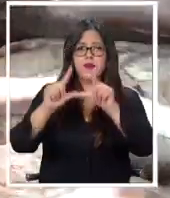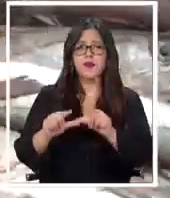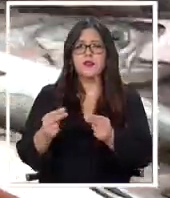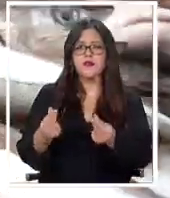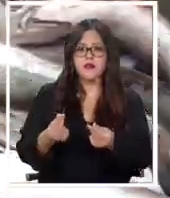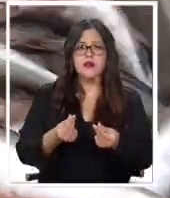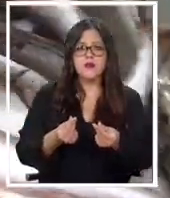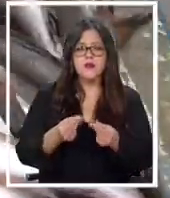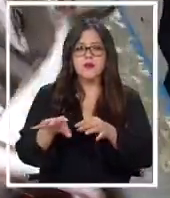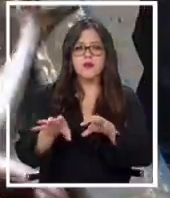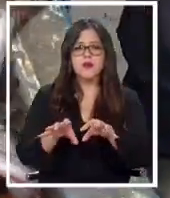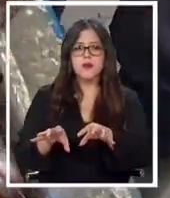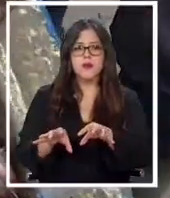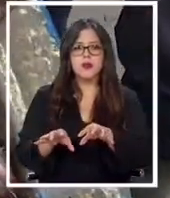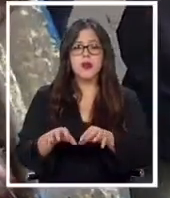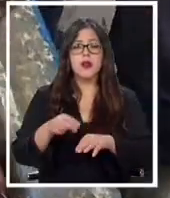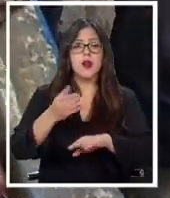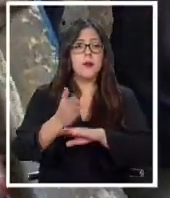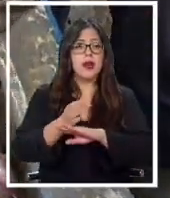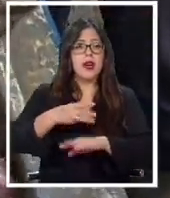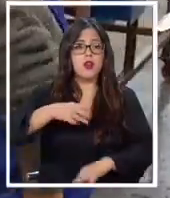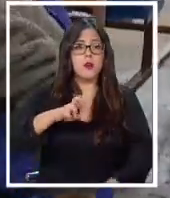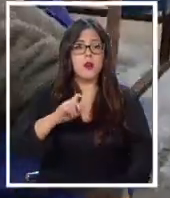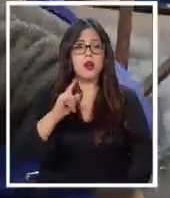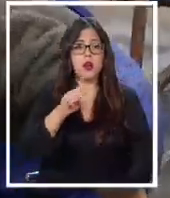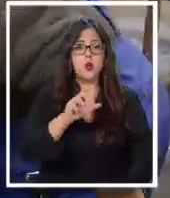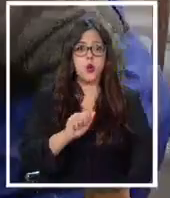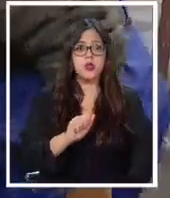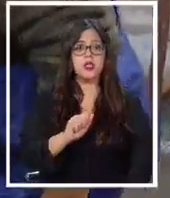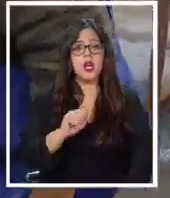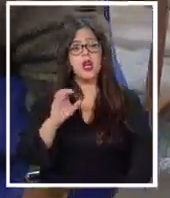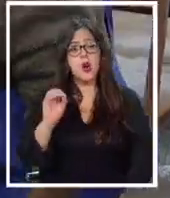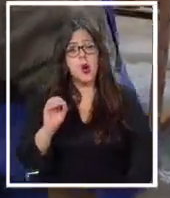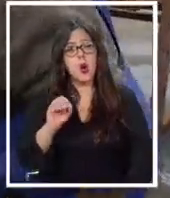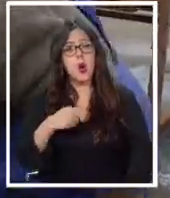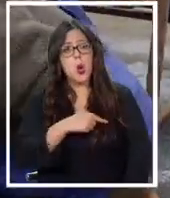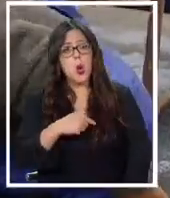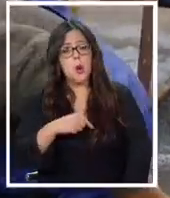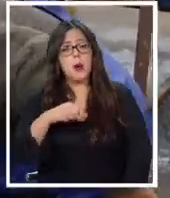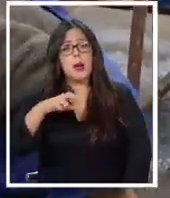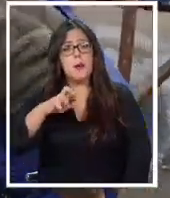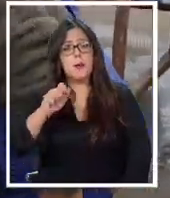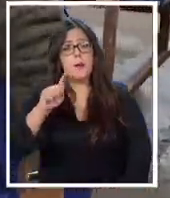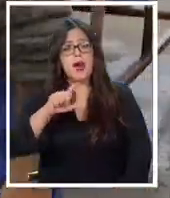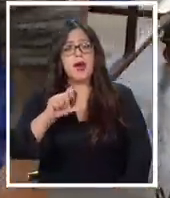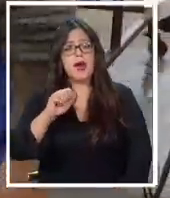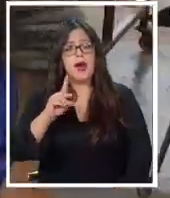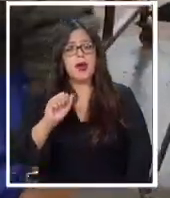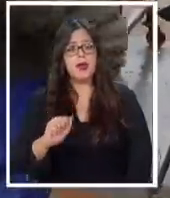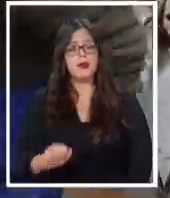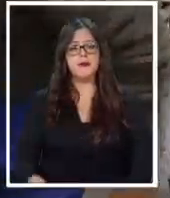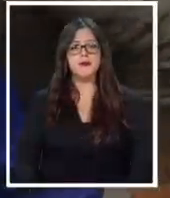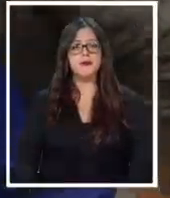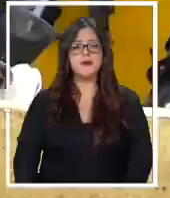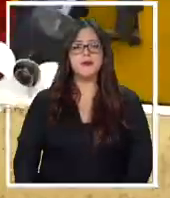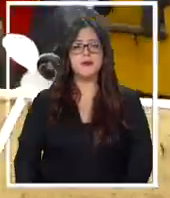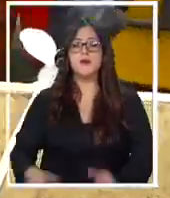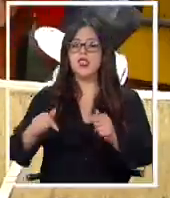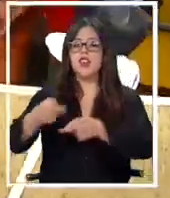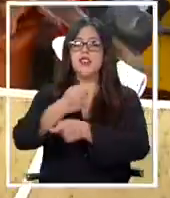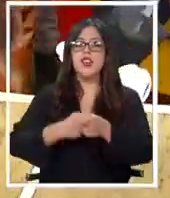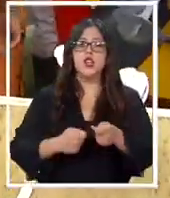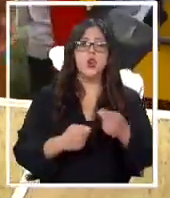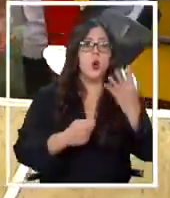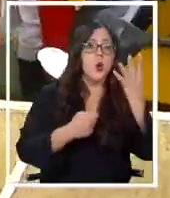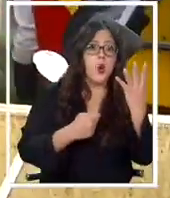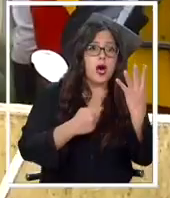precios de productos, como la merluza común, más conocida como pescada. ¡Pescada grande acá, pescada! Bueno, estamos vendiendo 4 o 5